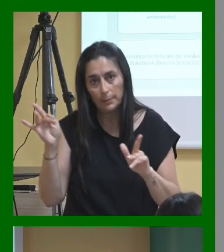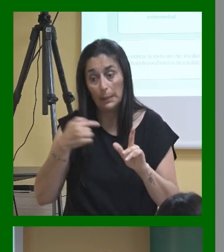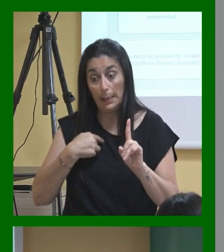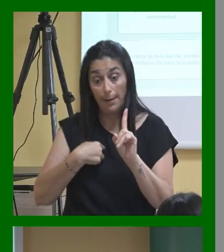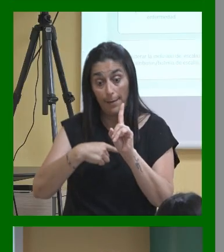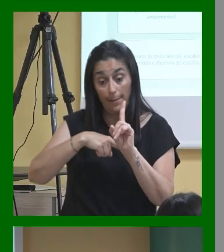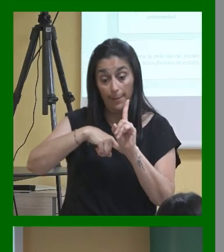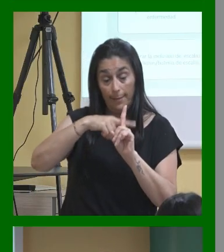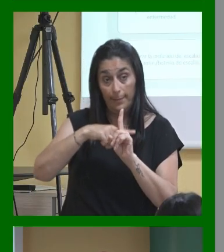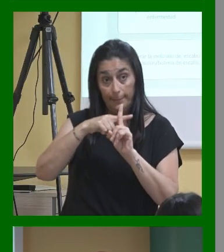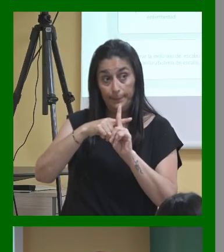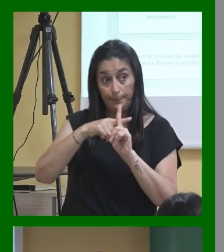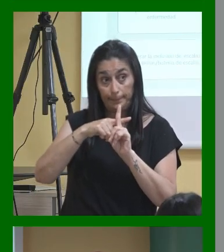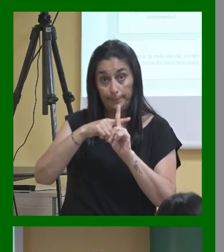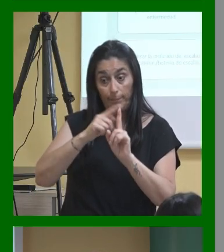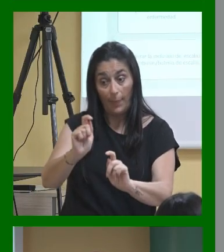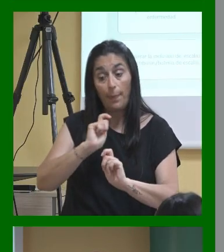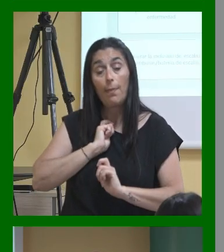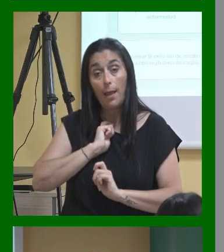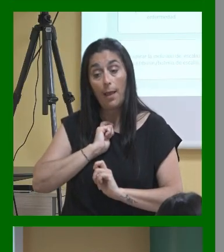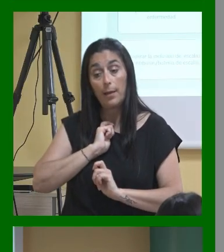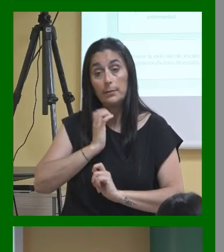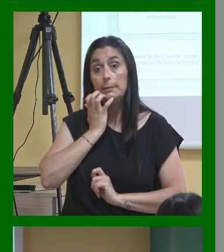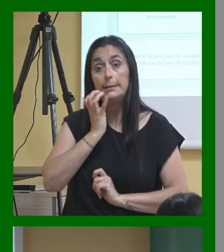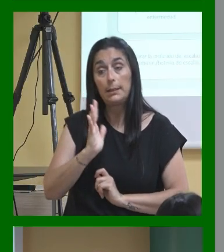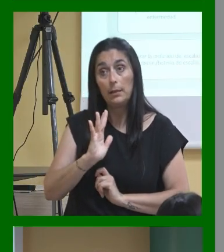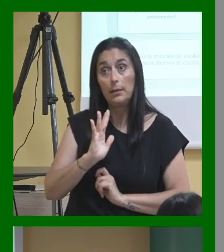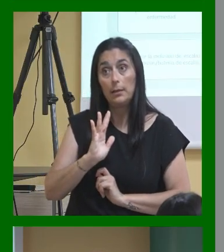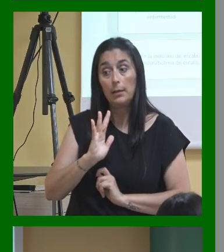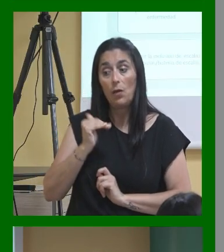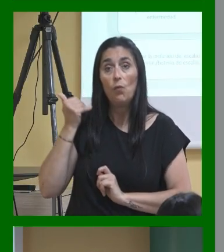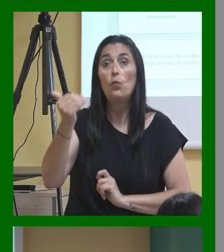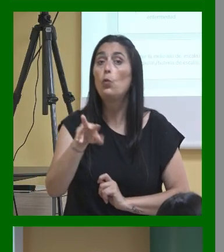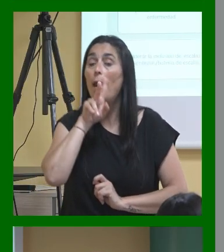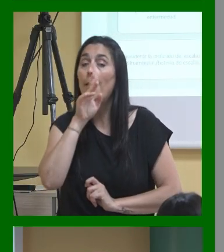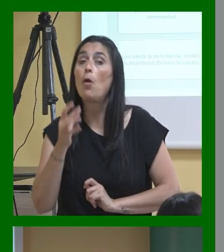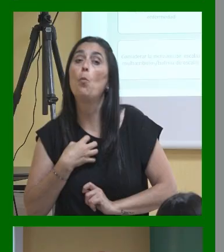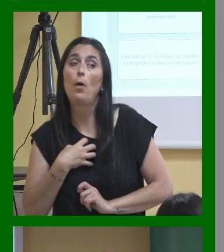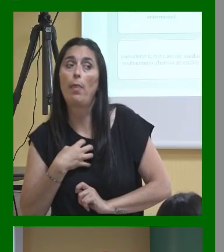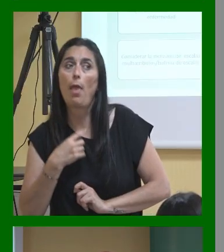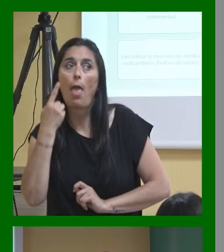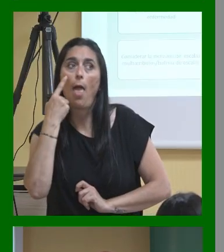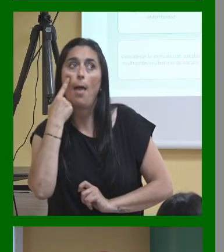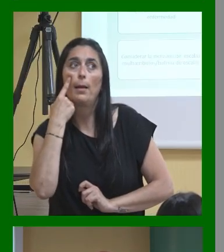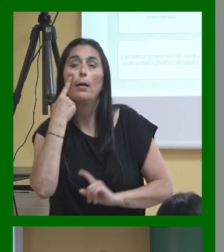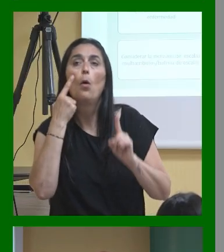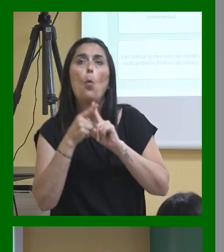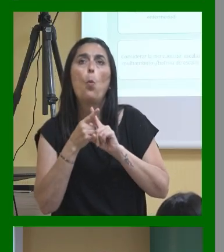escala que me permita, cuando esa niña no pueda hablar, saber si realmente entiende lo que yo le